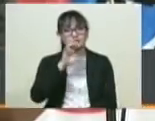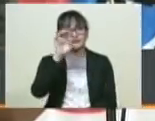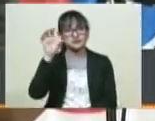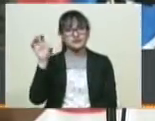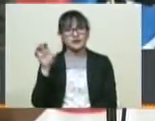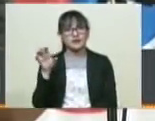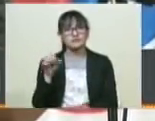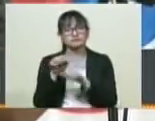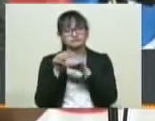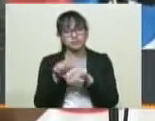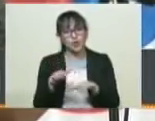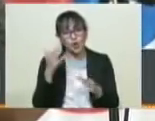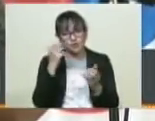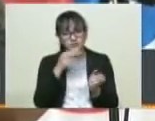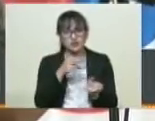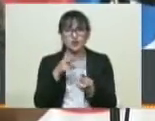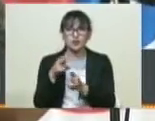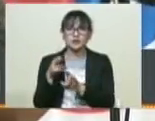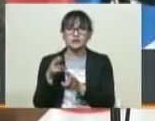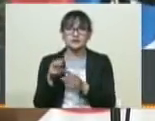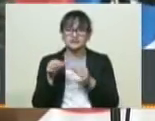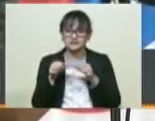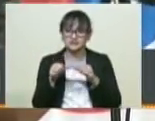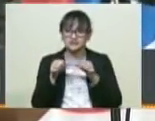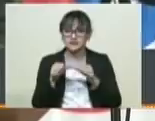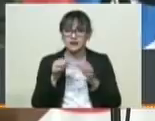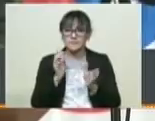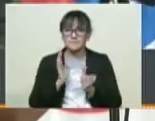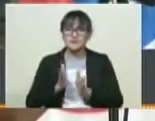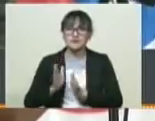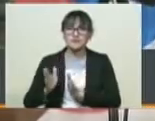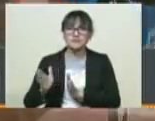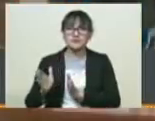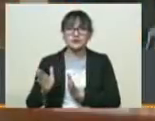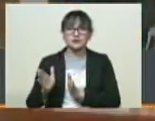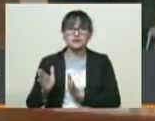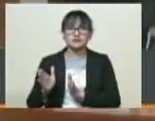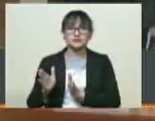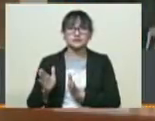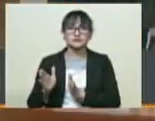célula terrorista para seguir planificando actos